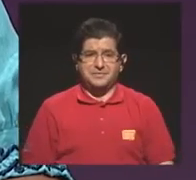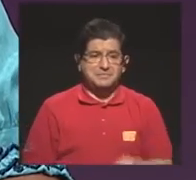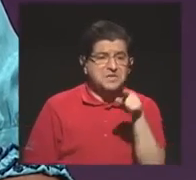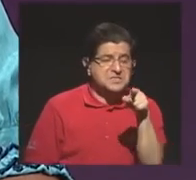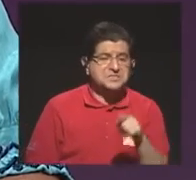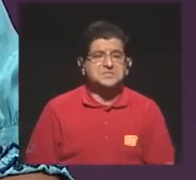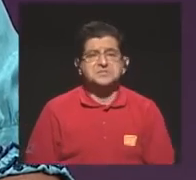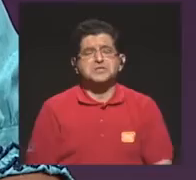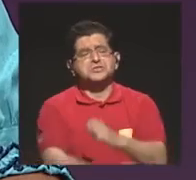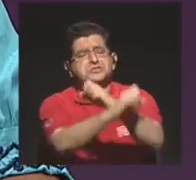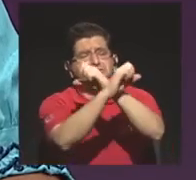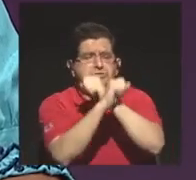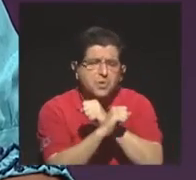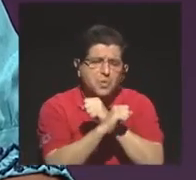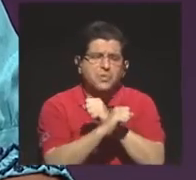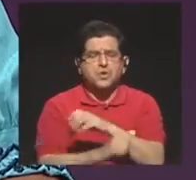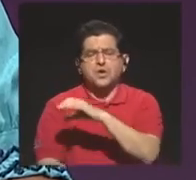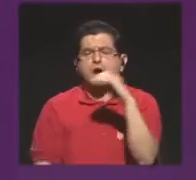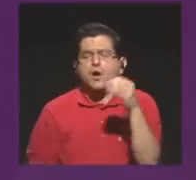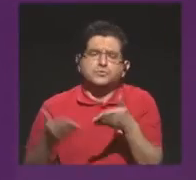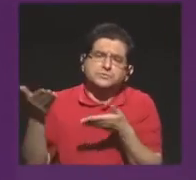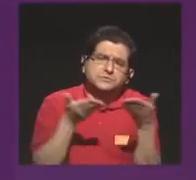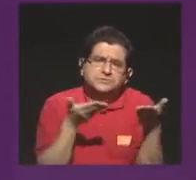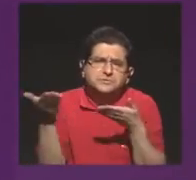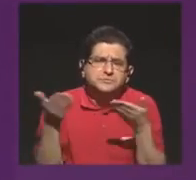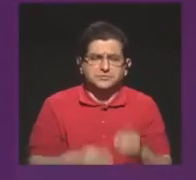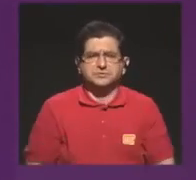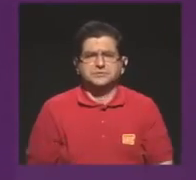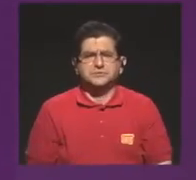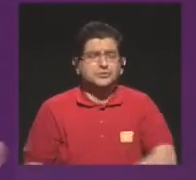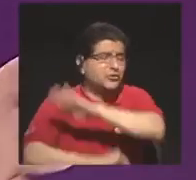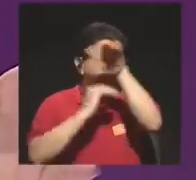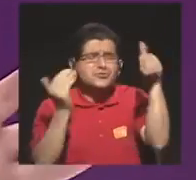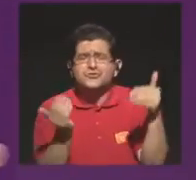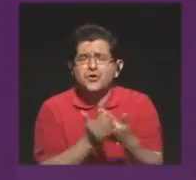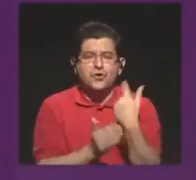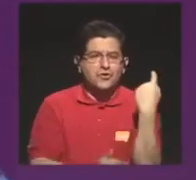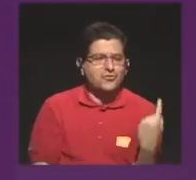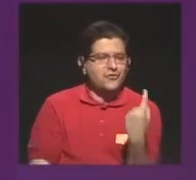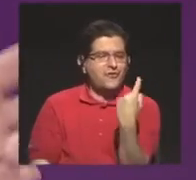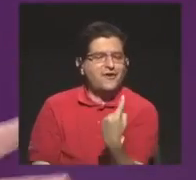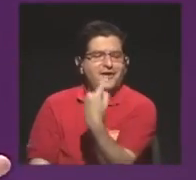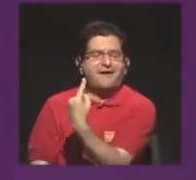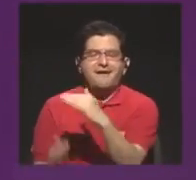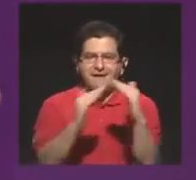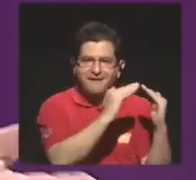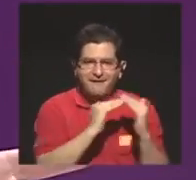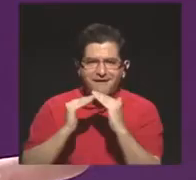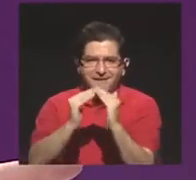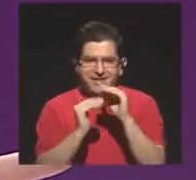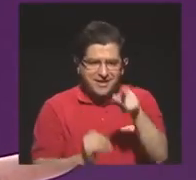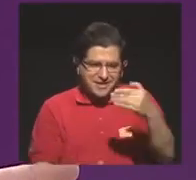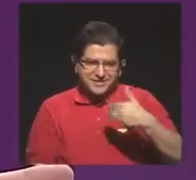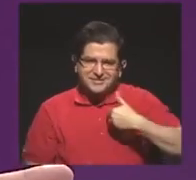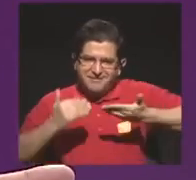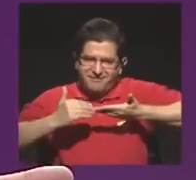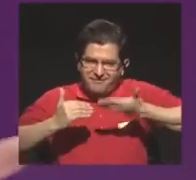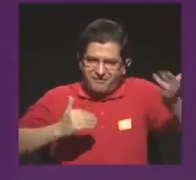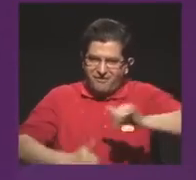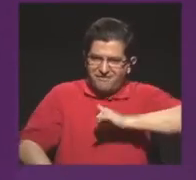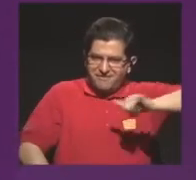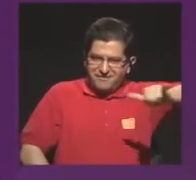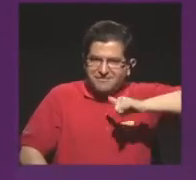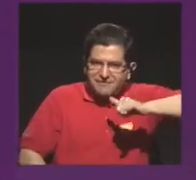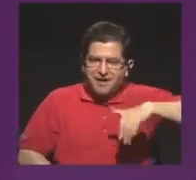de seguridad, de servicios, de todo? En cada una de sus comunidades tienen elementos